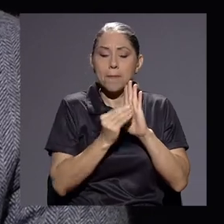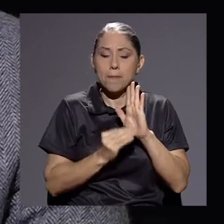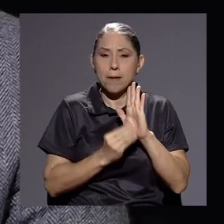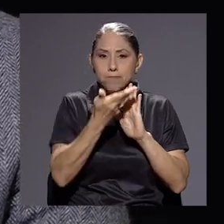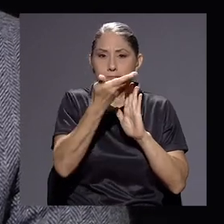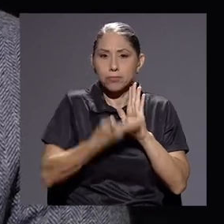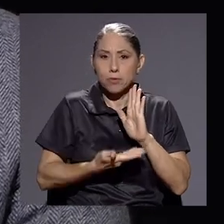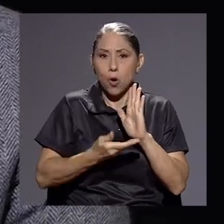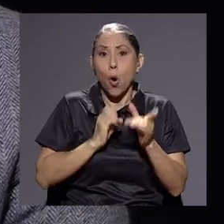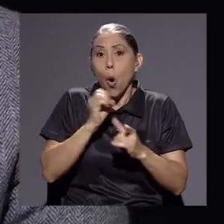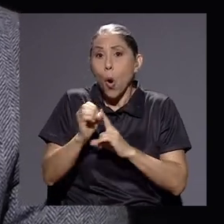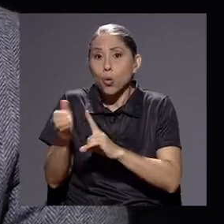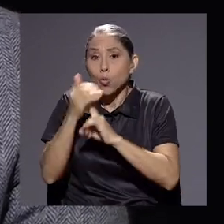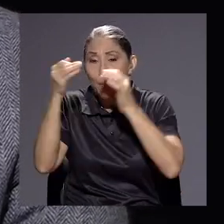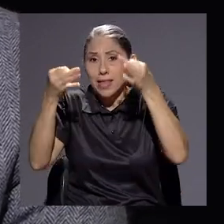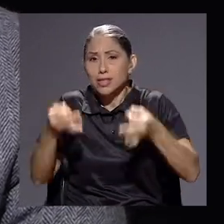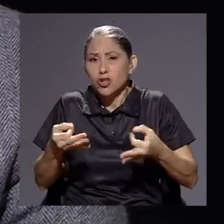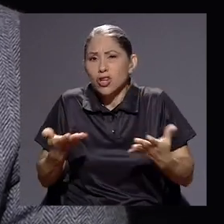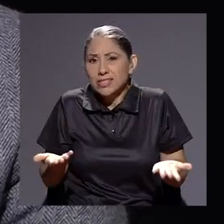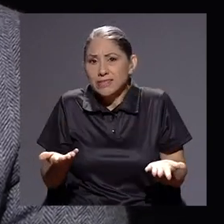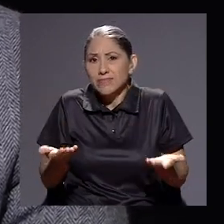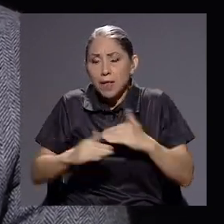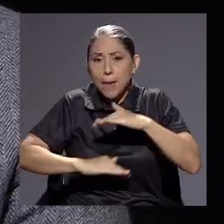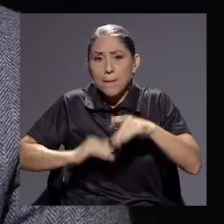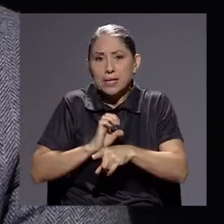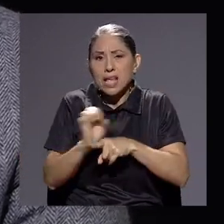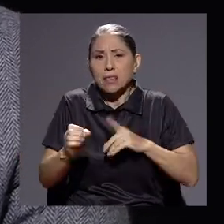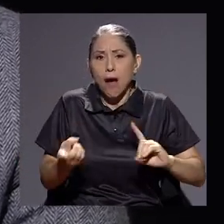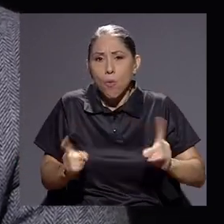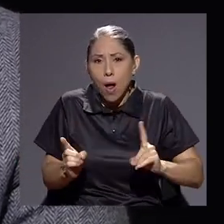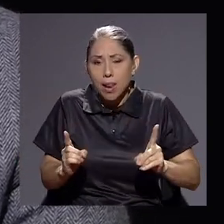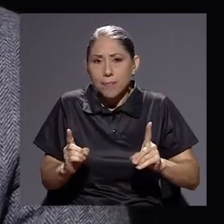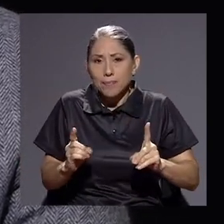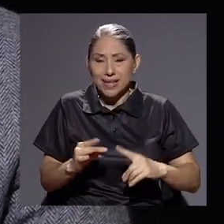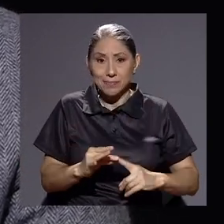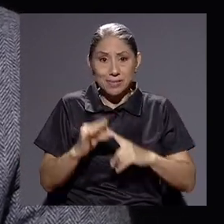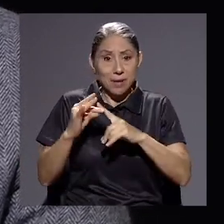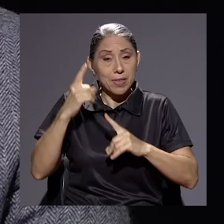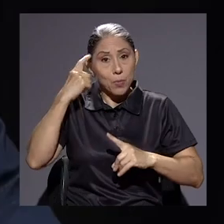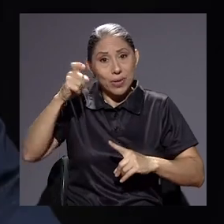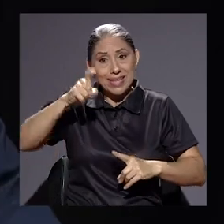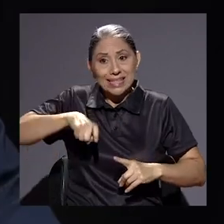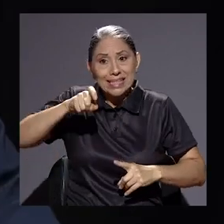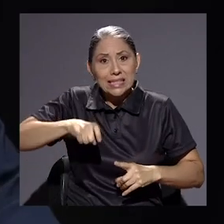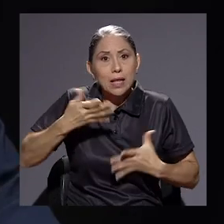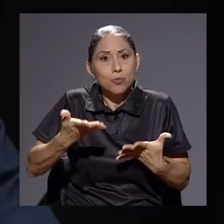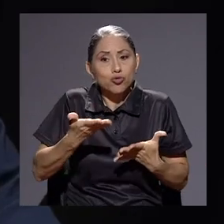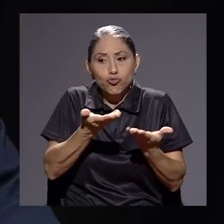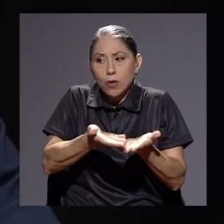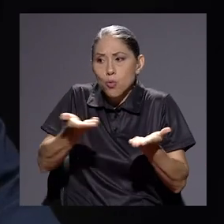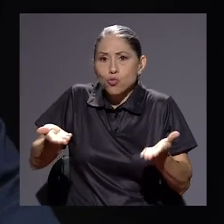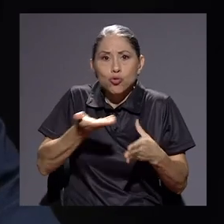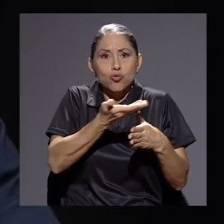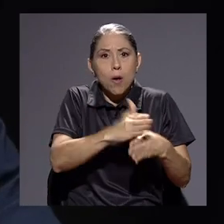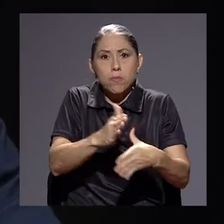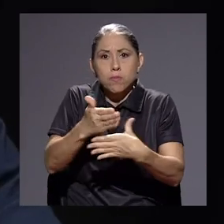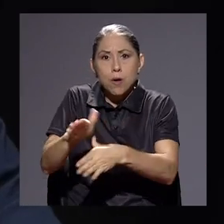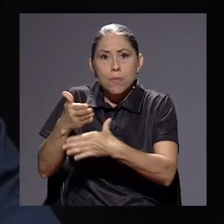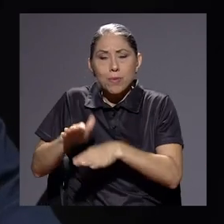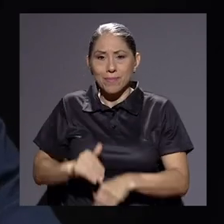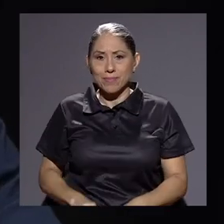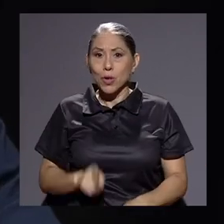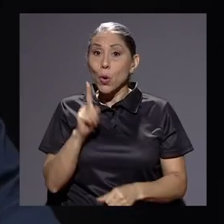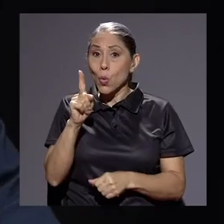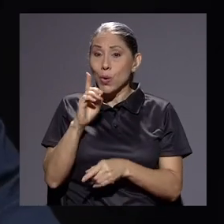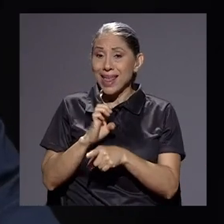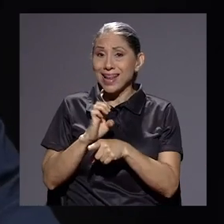la toma de decisiones. Sobre todo porque existe esa necesidad de distribuir los recursos. Una de las éticas